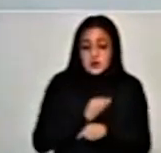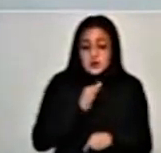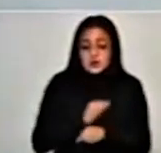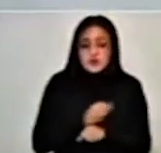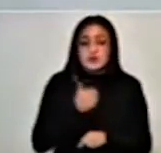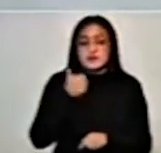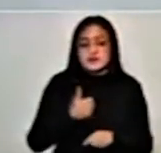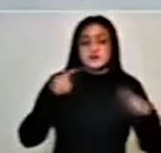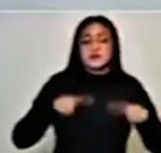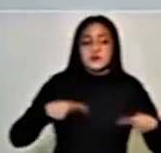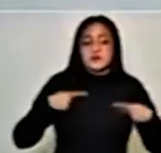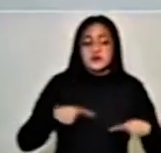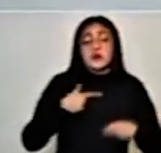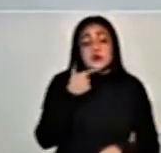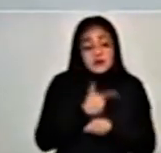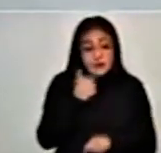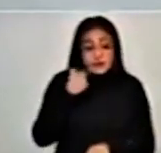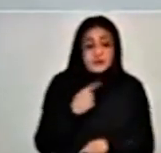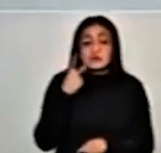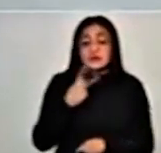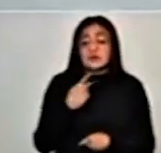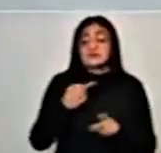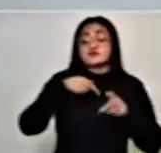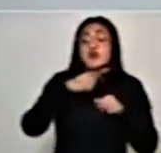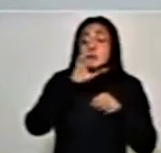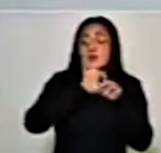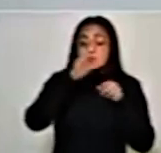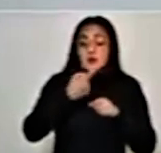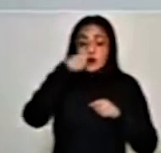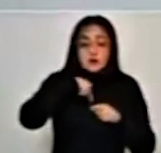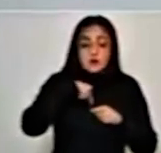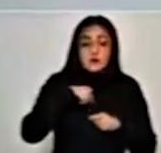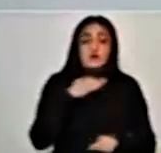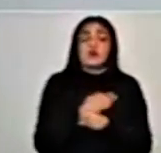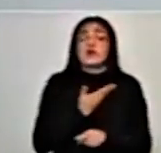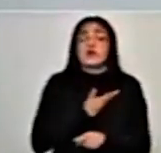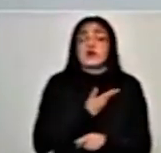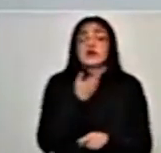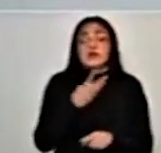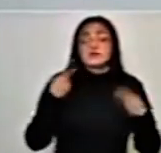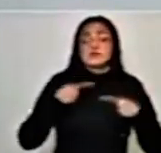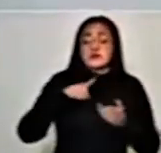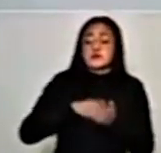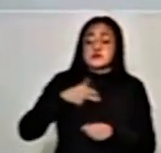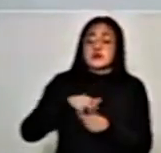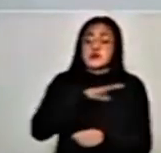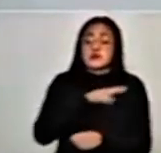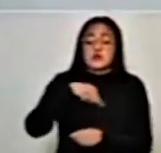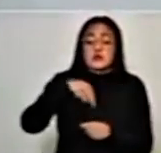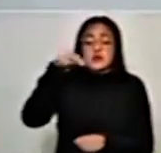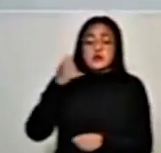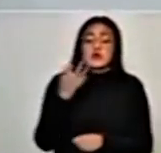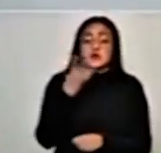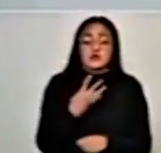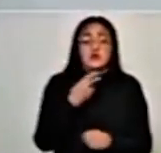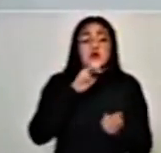hospitalizados, 6 pacientes de ellos graves, 2 intubados. Tenemos 3 pacientes en el Hospital General del Norte y